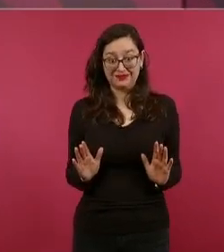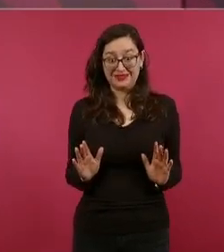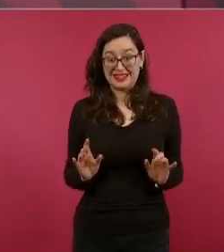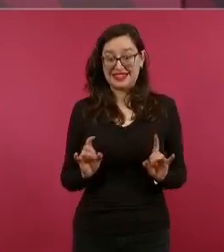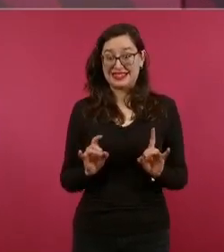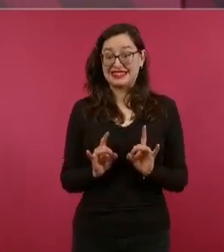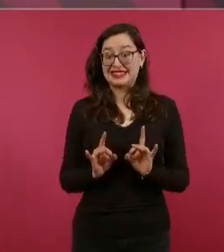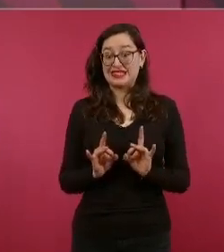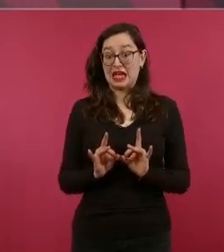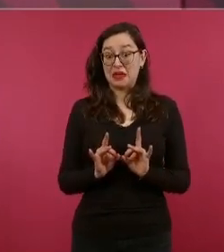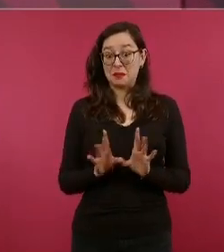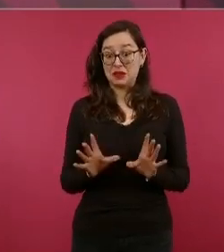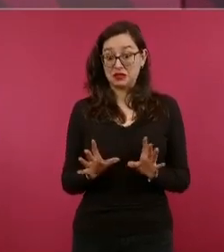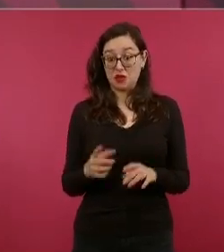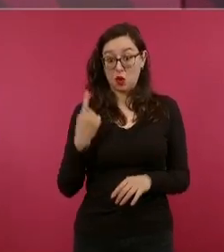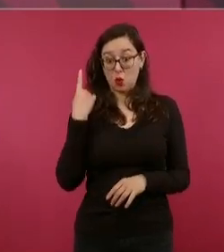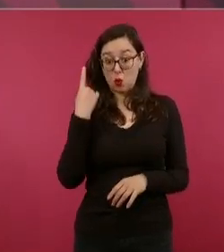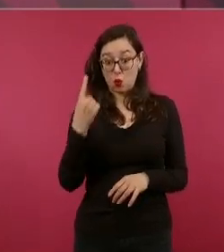suceder,